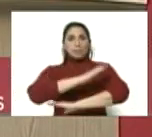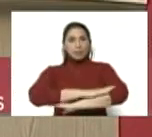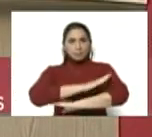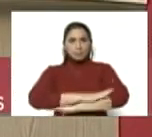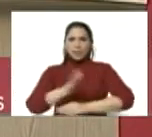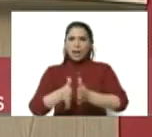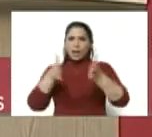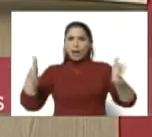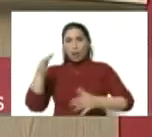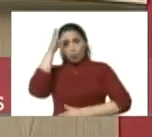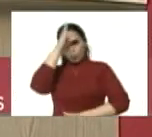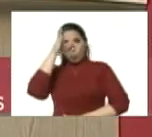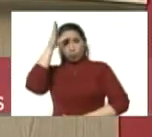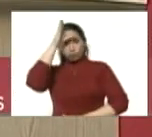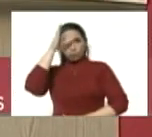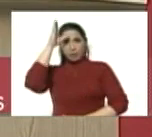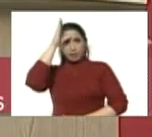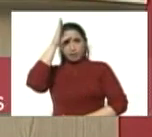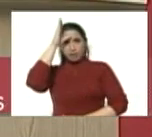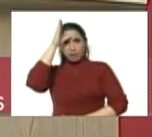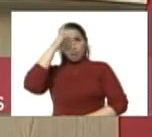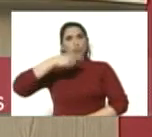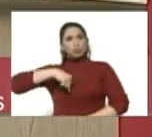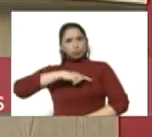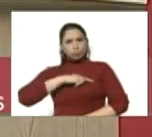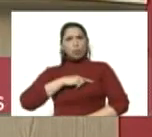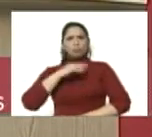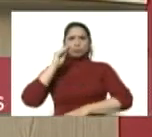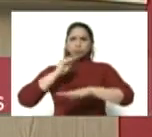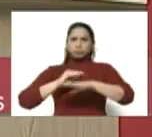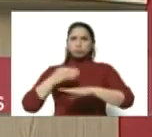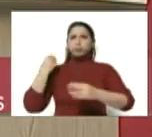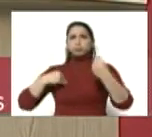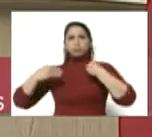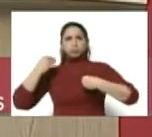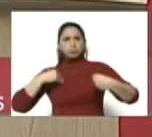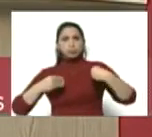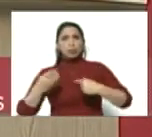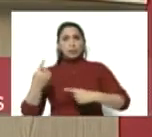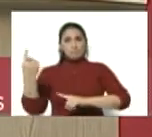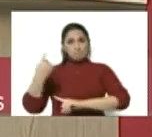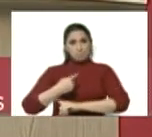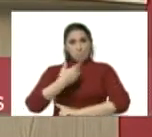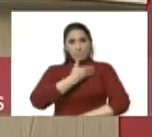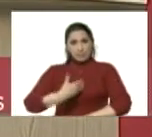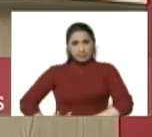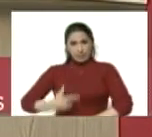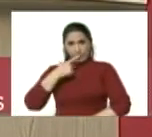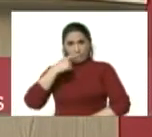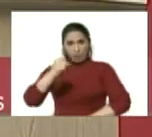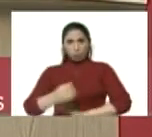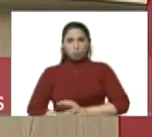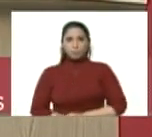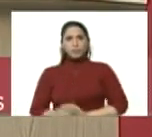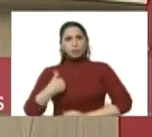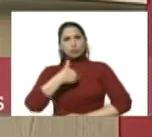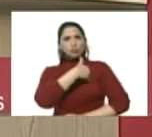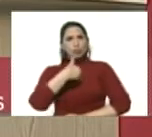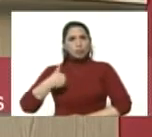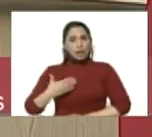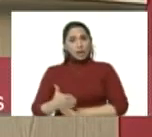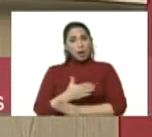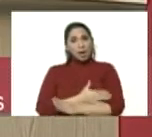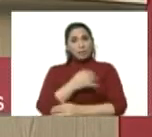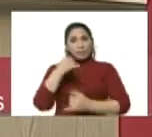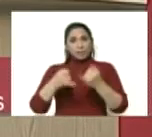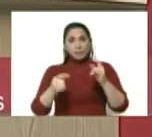gran conciencia, y es a lo que nos ha llamado justamente el presidente Nicolás Maduro. Yo quería, antes de